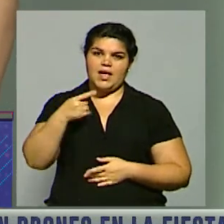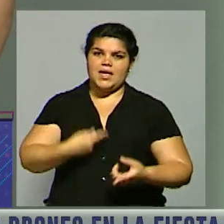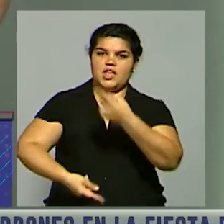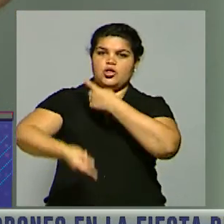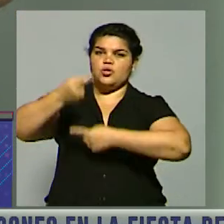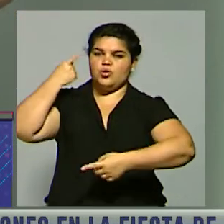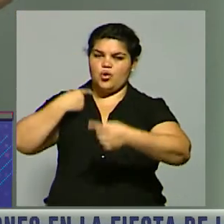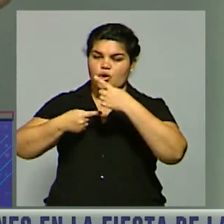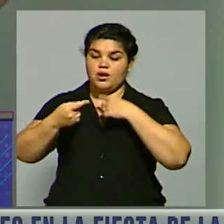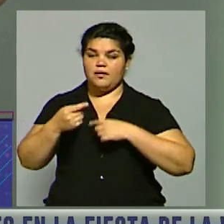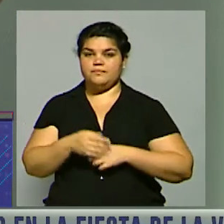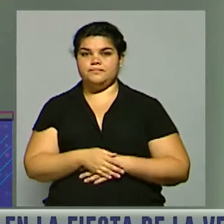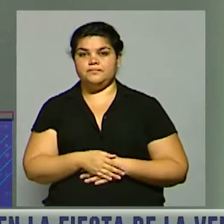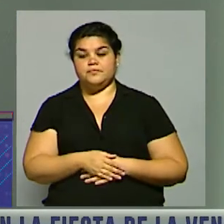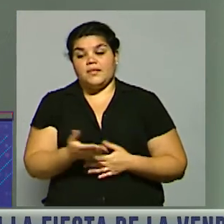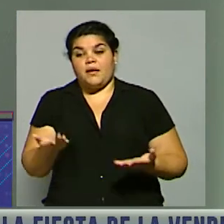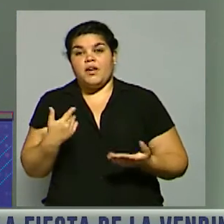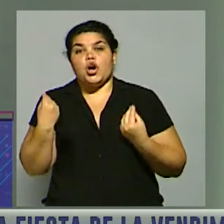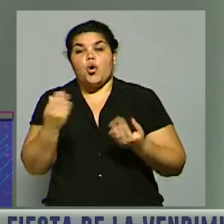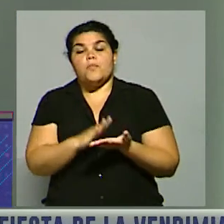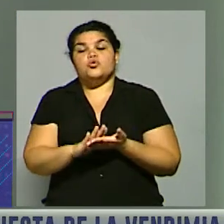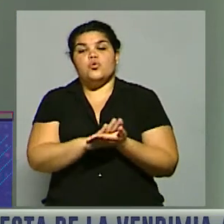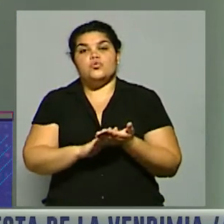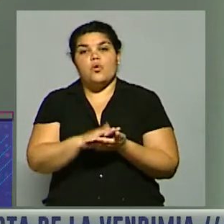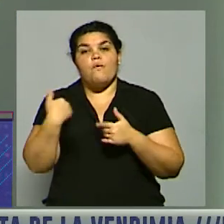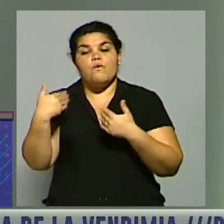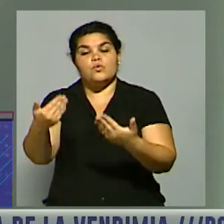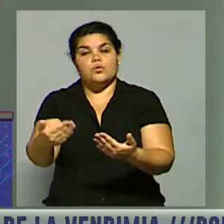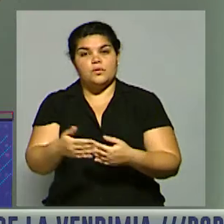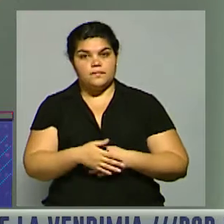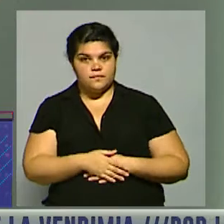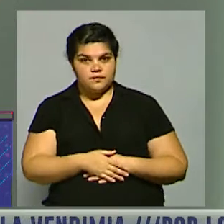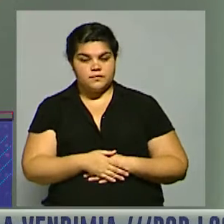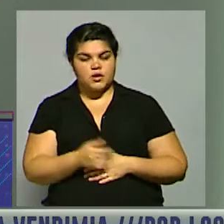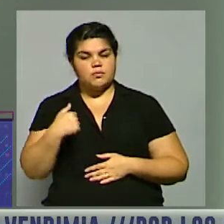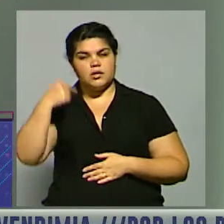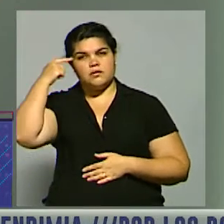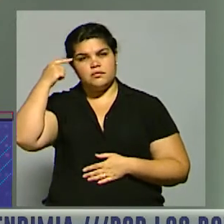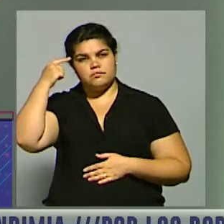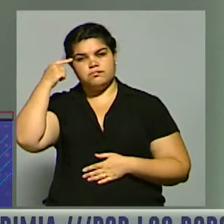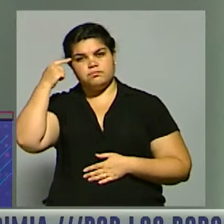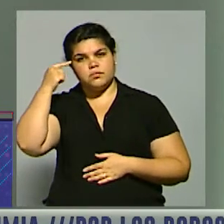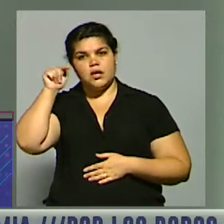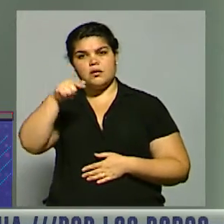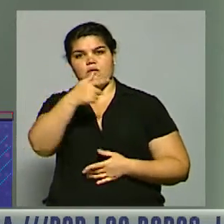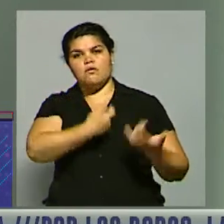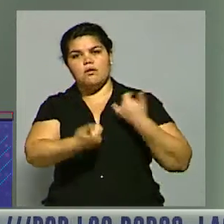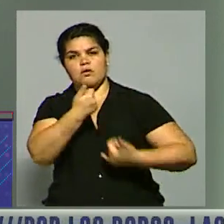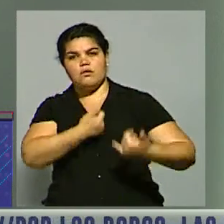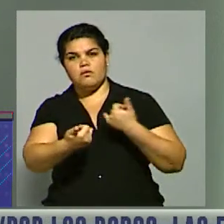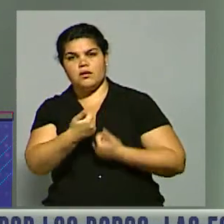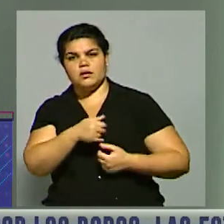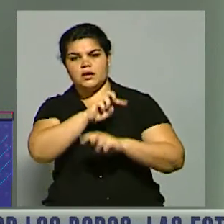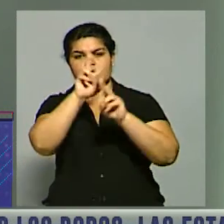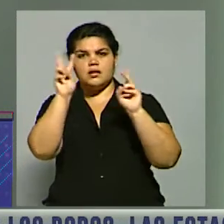historia dirá cómo la saldamos los argentinos. Me quedé pensando en lo que hablabas, Ángela, de la